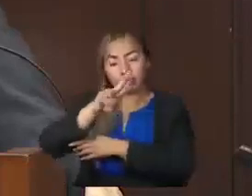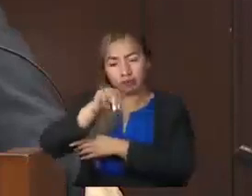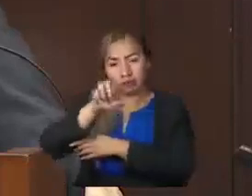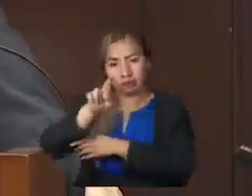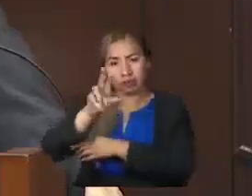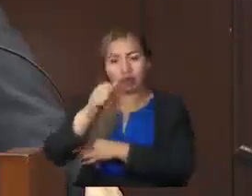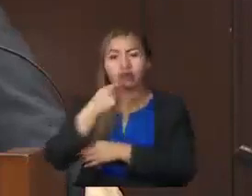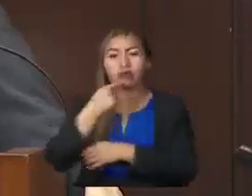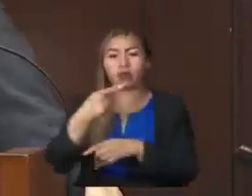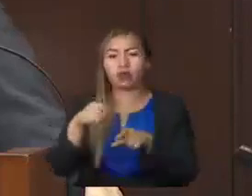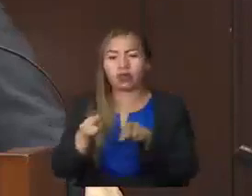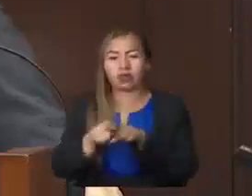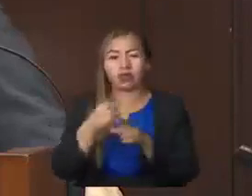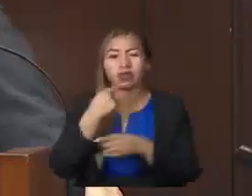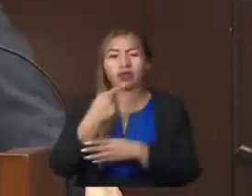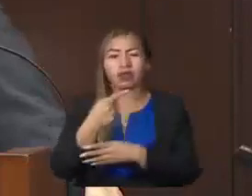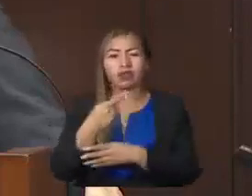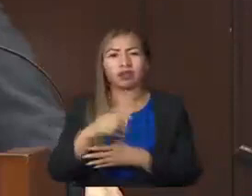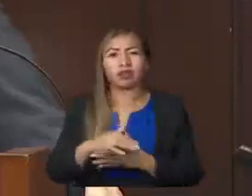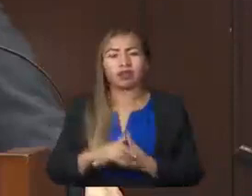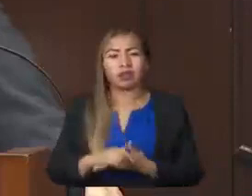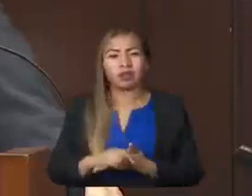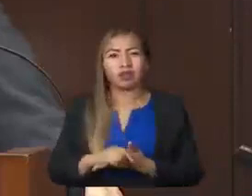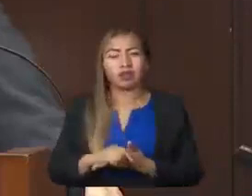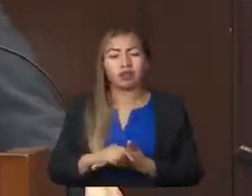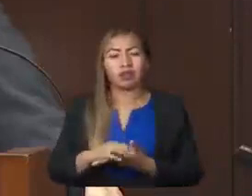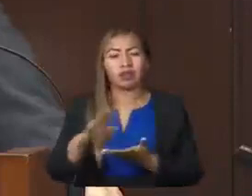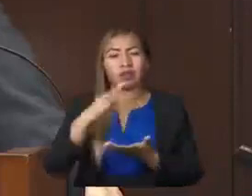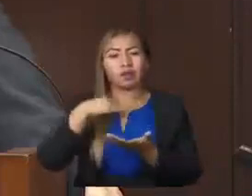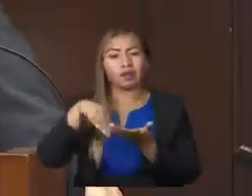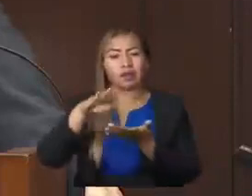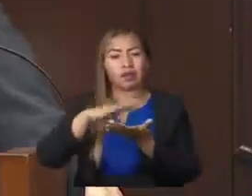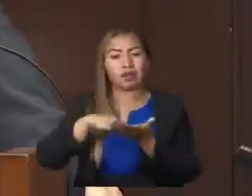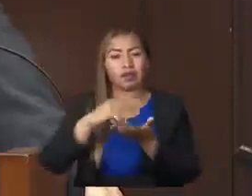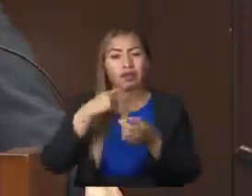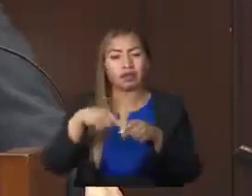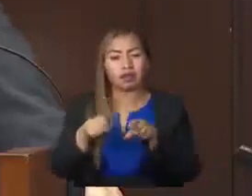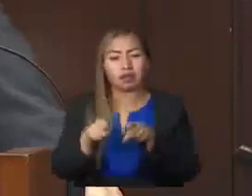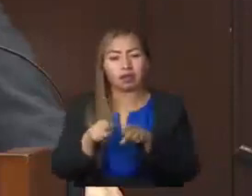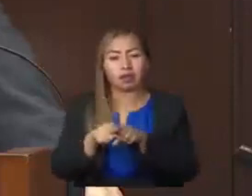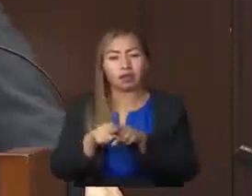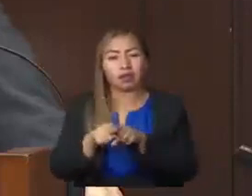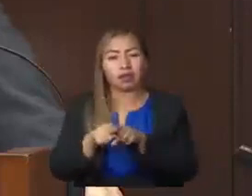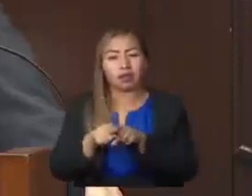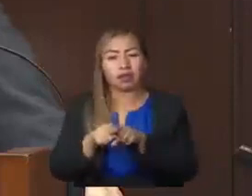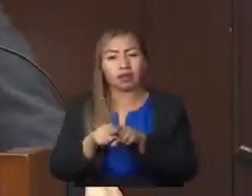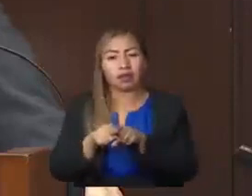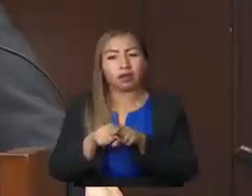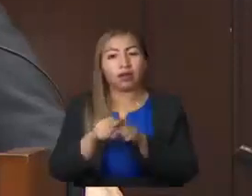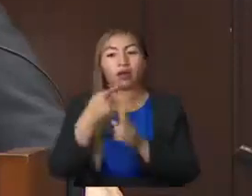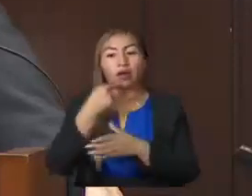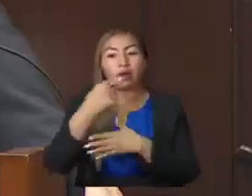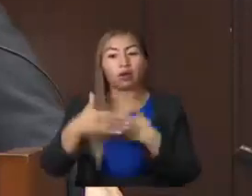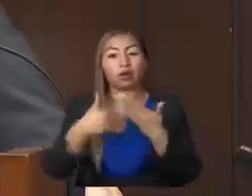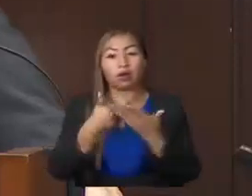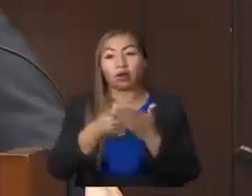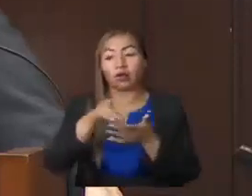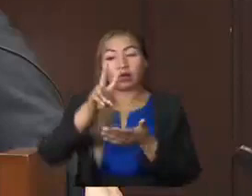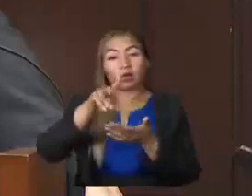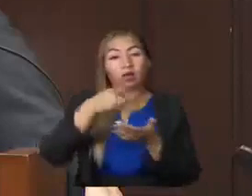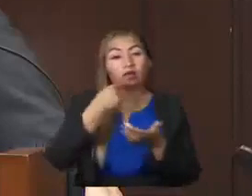Y si no es por la acción del procurador de la Administración, Rigoberto González, de manera nacionalista y